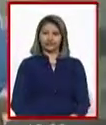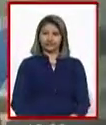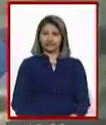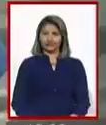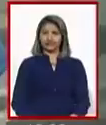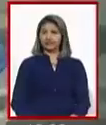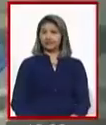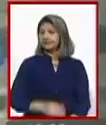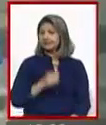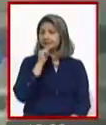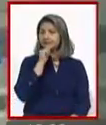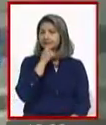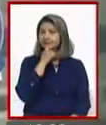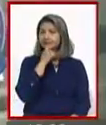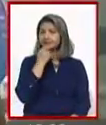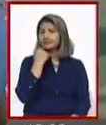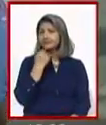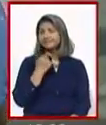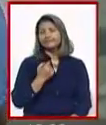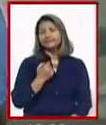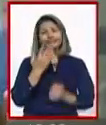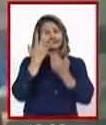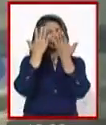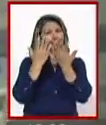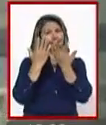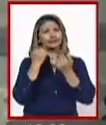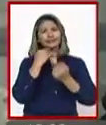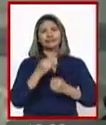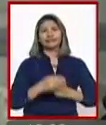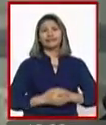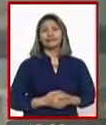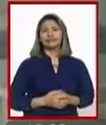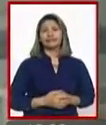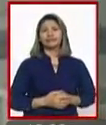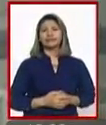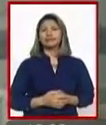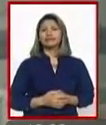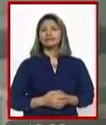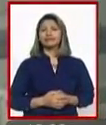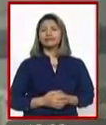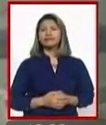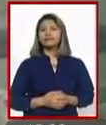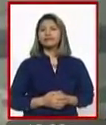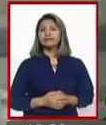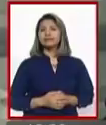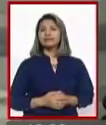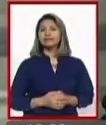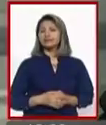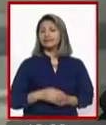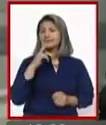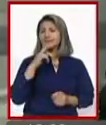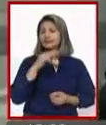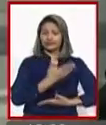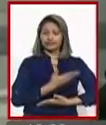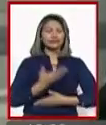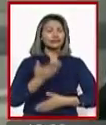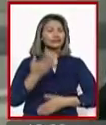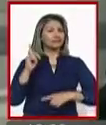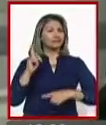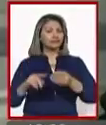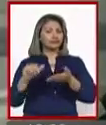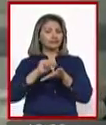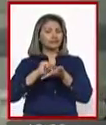gran dolor, la verdad, y más que todo darnos la falsa esperanza que mi bebé no podía